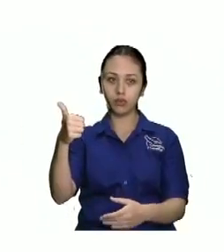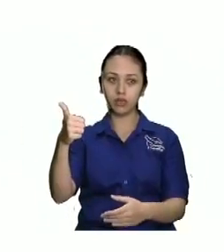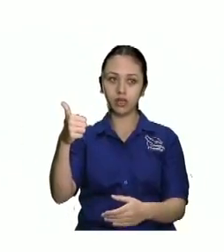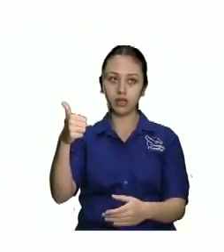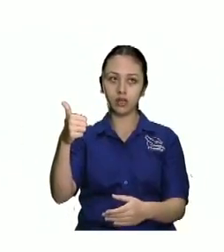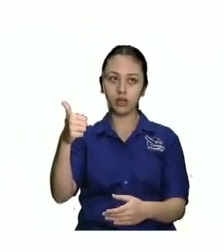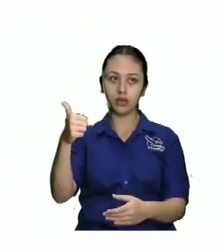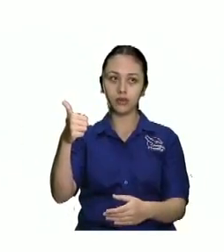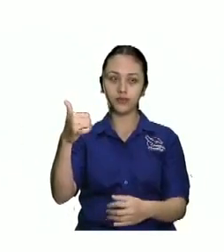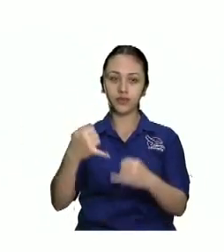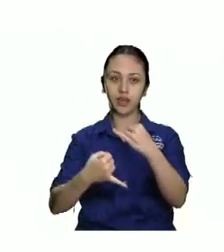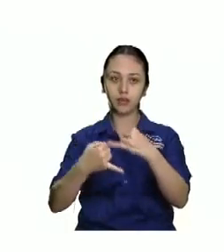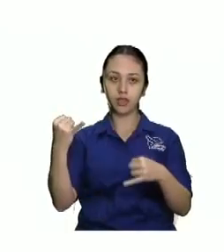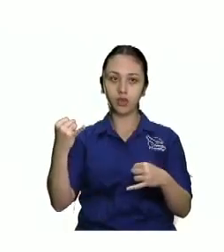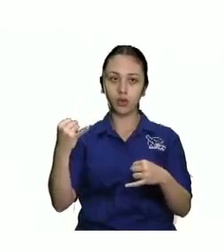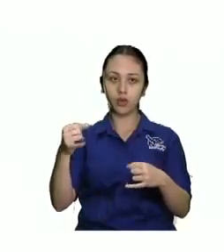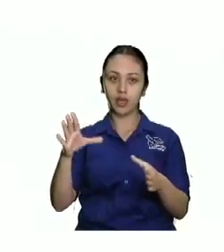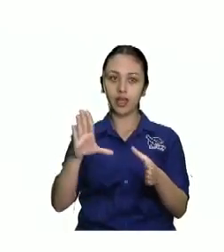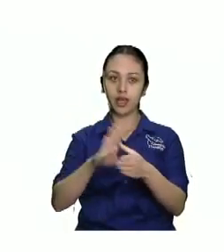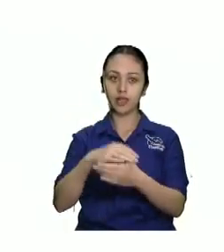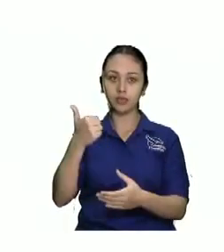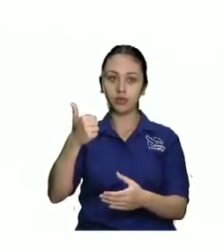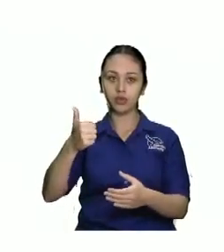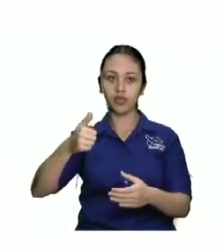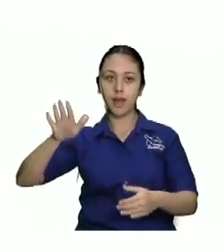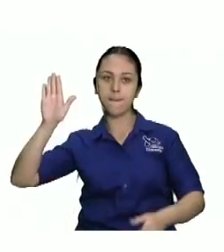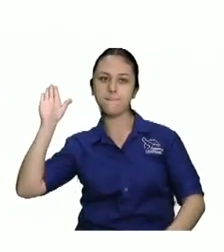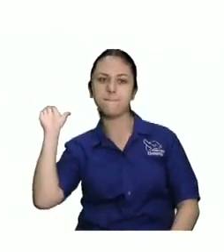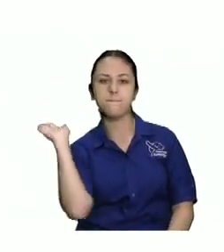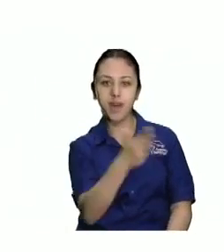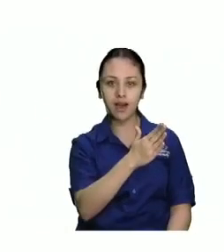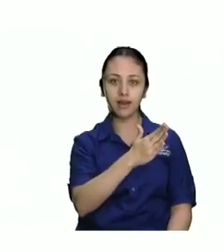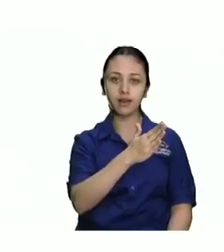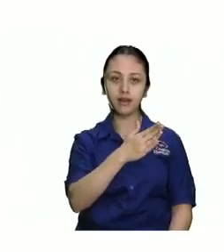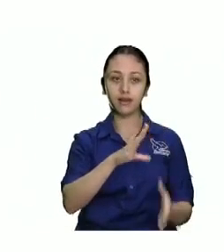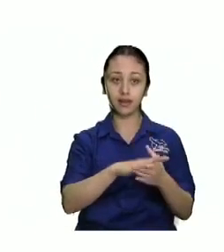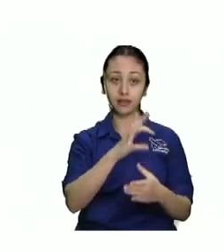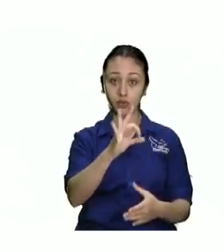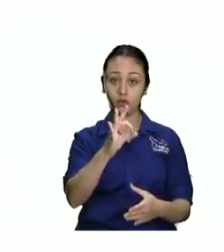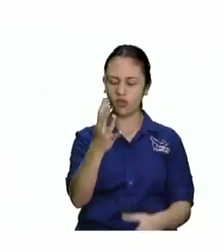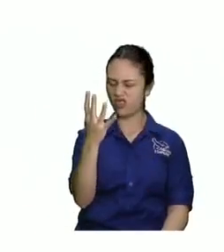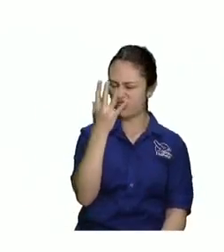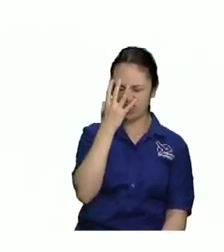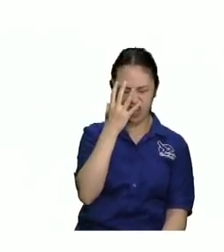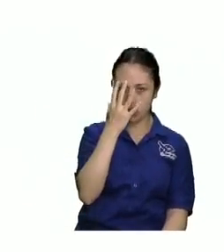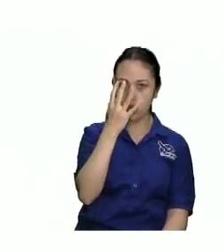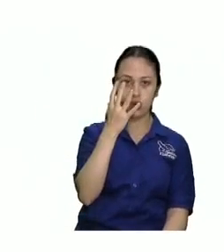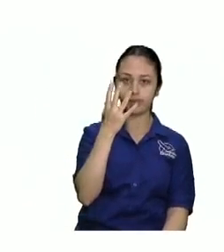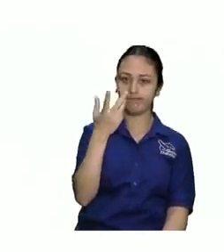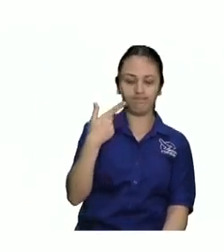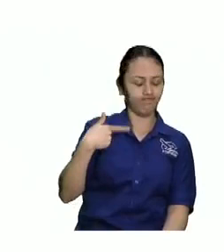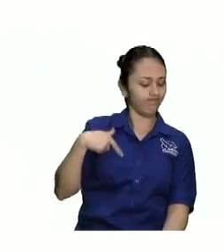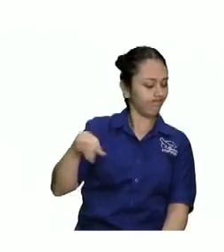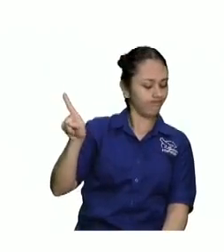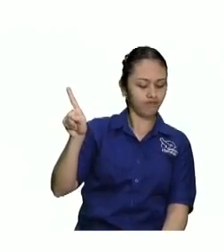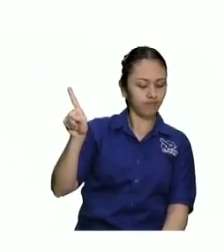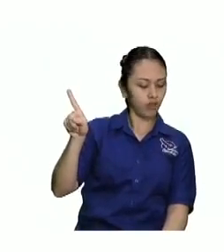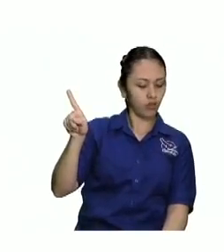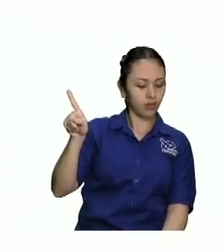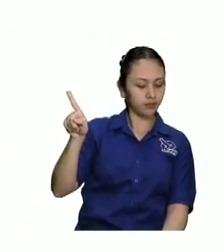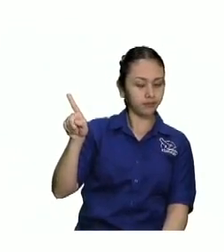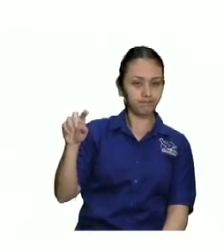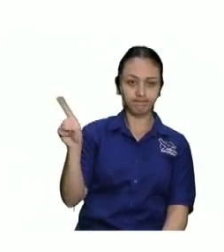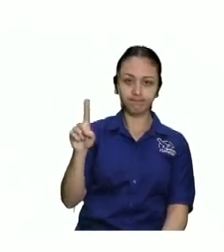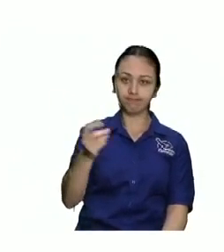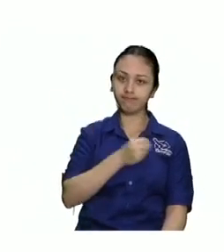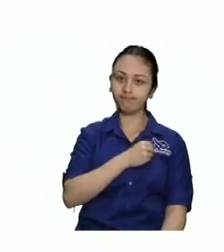terminó que ella le abofeteó. Él estaba muy ofendido por ese incidente al punto de no reconocer incluso el intento de